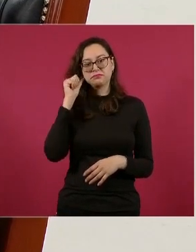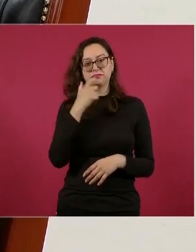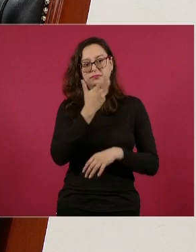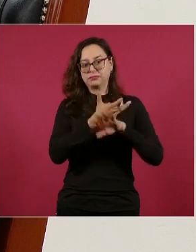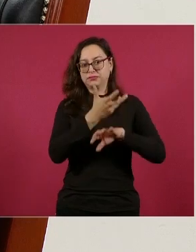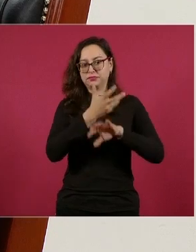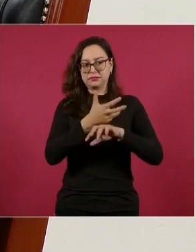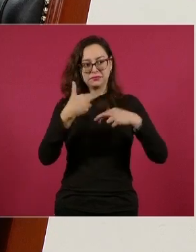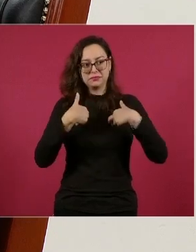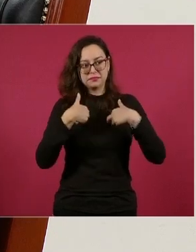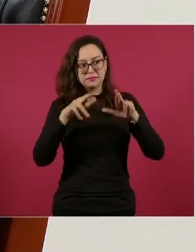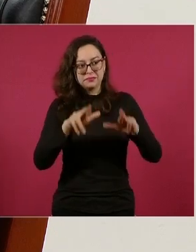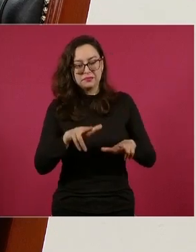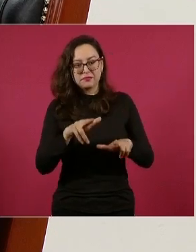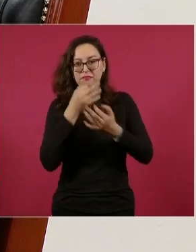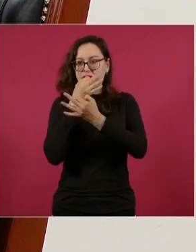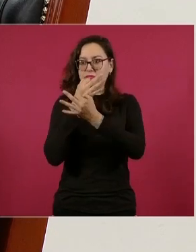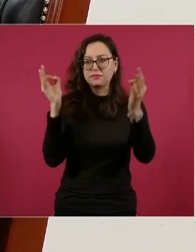es un exceso.